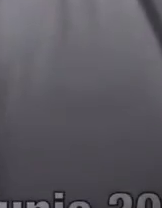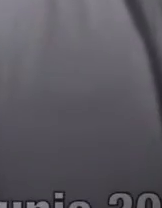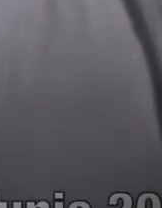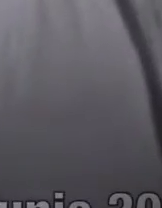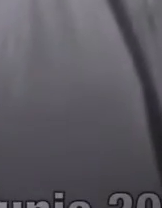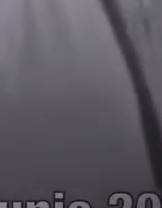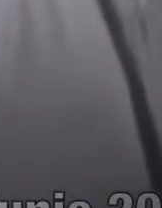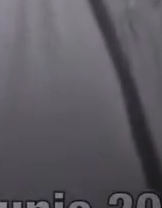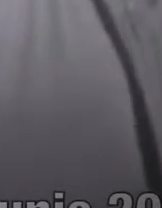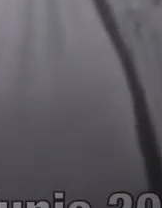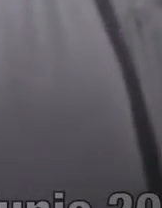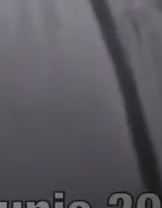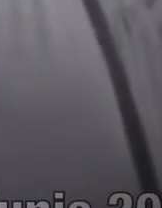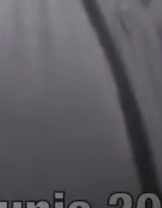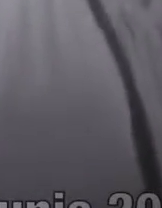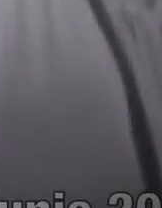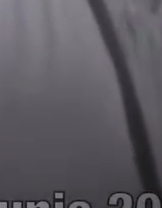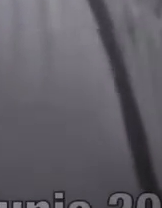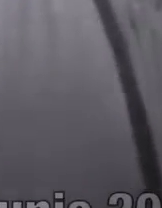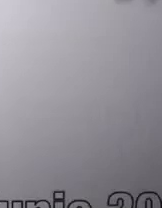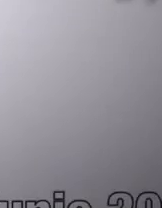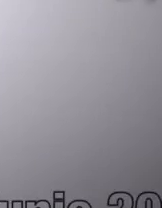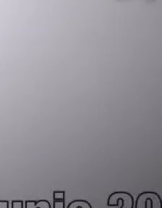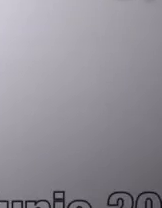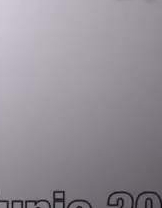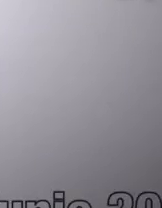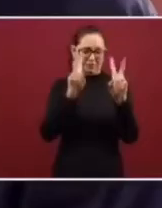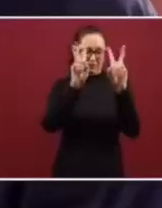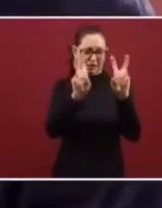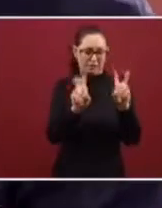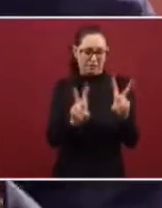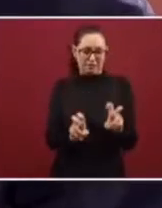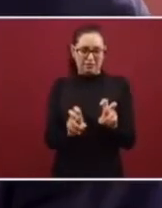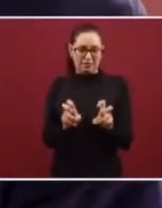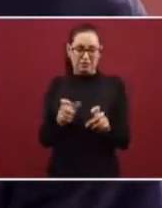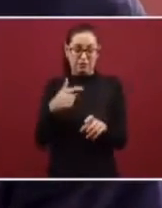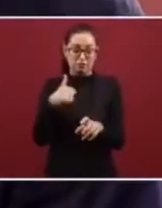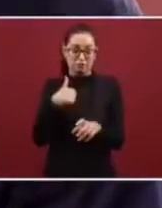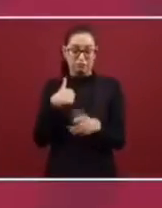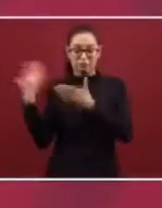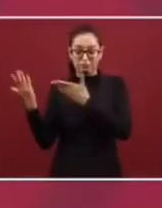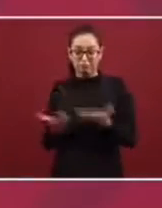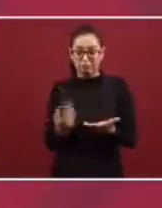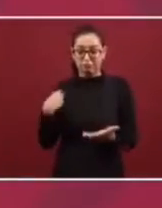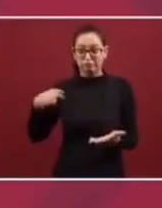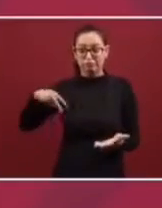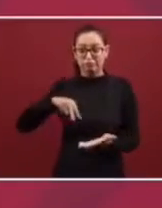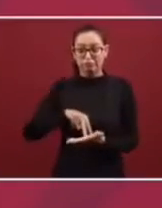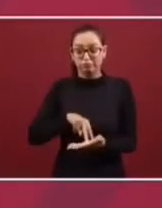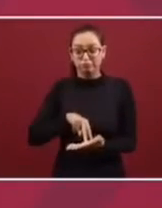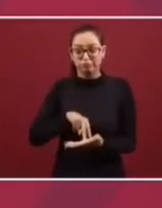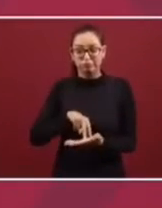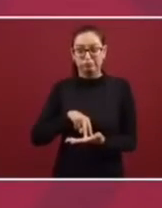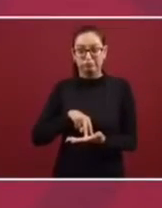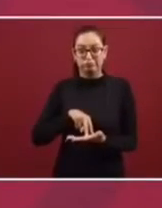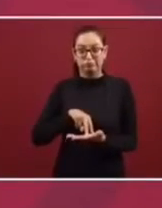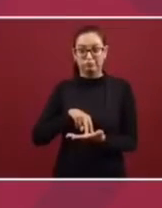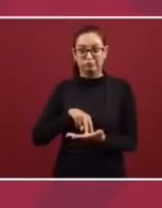Y ese dinero se utilizaría en otras necesidades. Llego y desde que me bajo